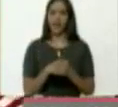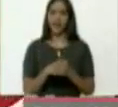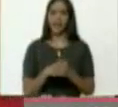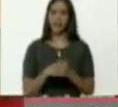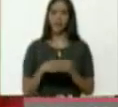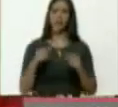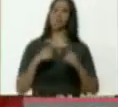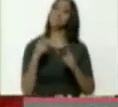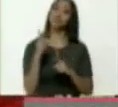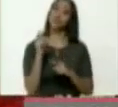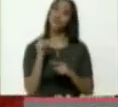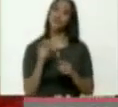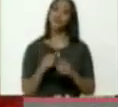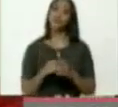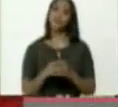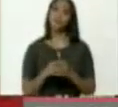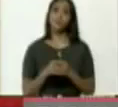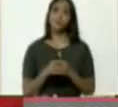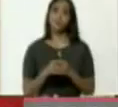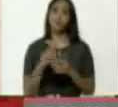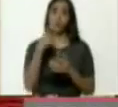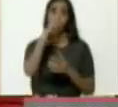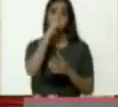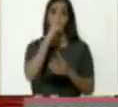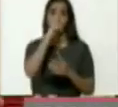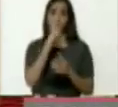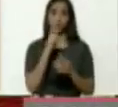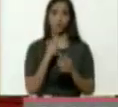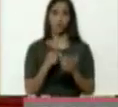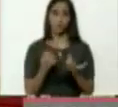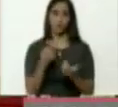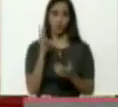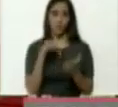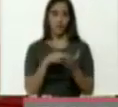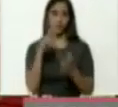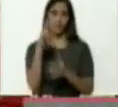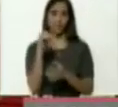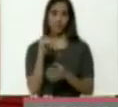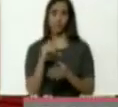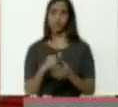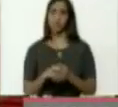Lo segundo, dentro de en un año, prácticamente en el